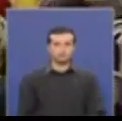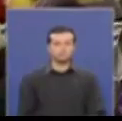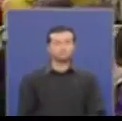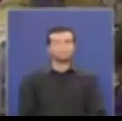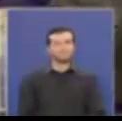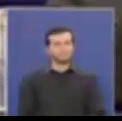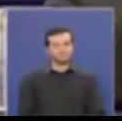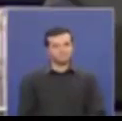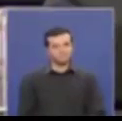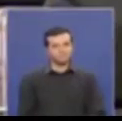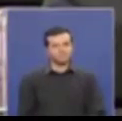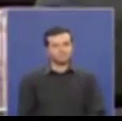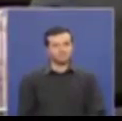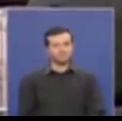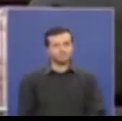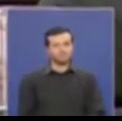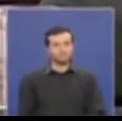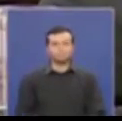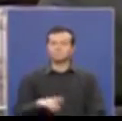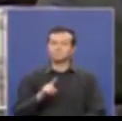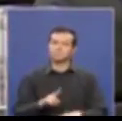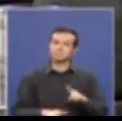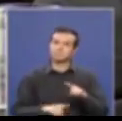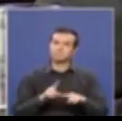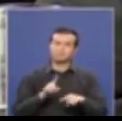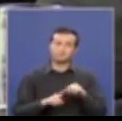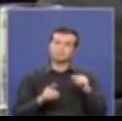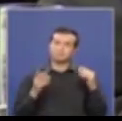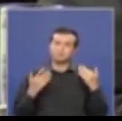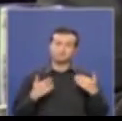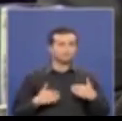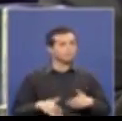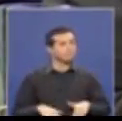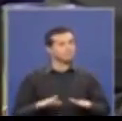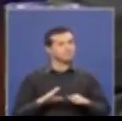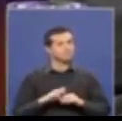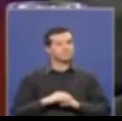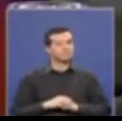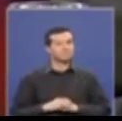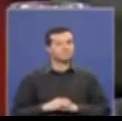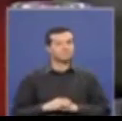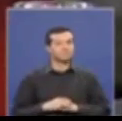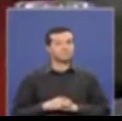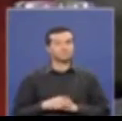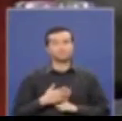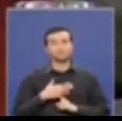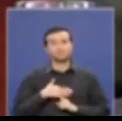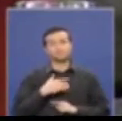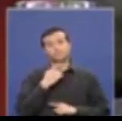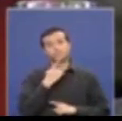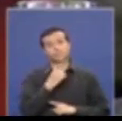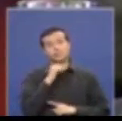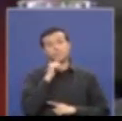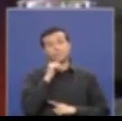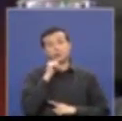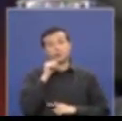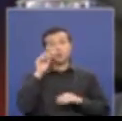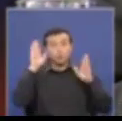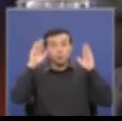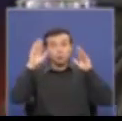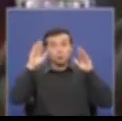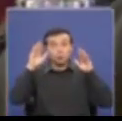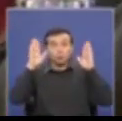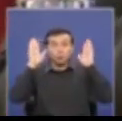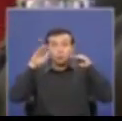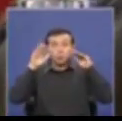equidad. Bien. Y compañeros, pues ya... Yo no puedo decir, solo me falta ver un burro volando, porque ya lo vi,